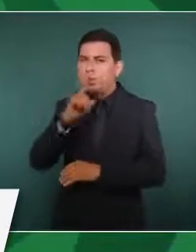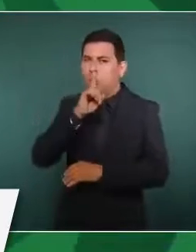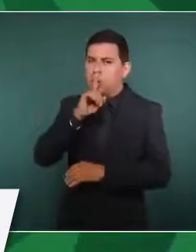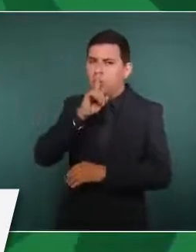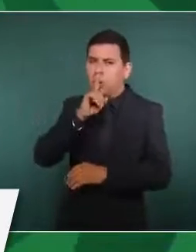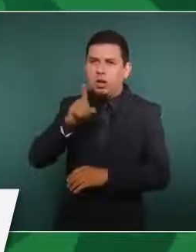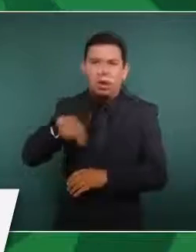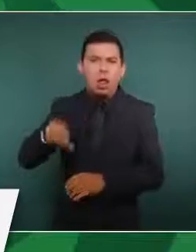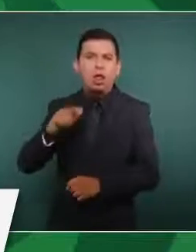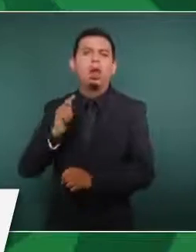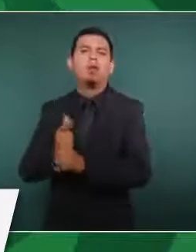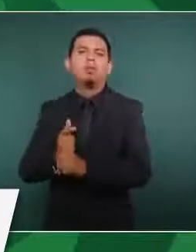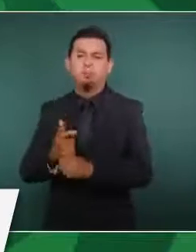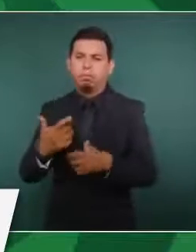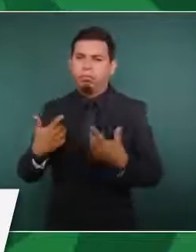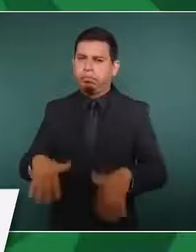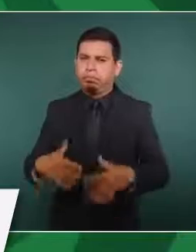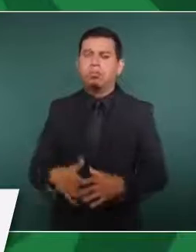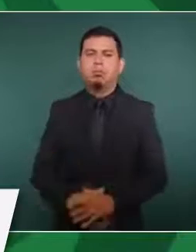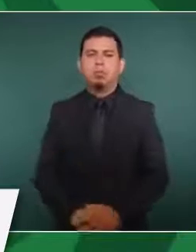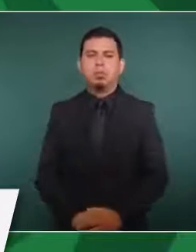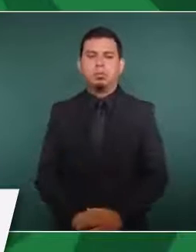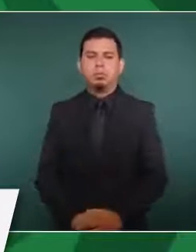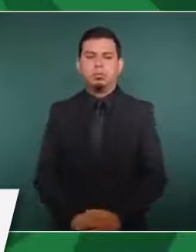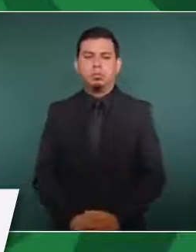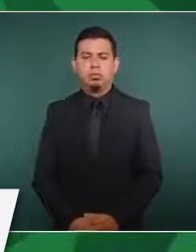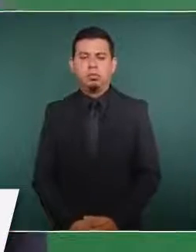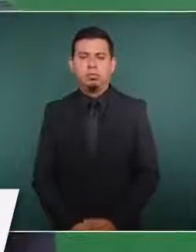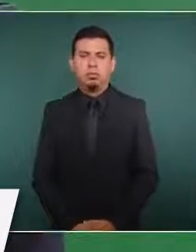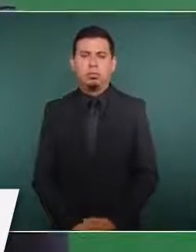La verdad es que esto ya